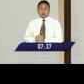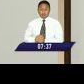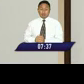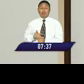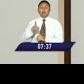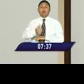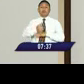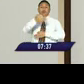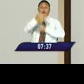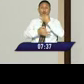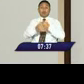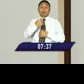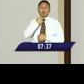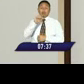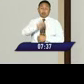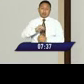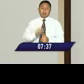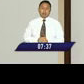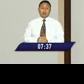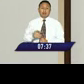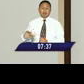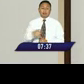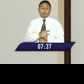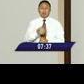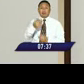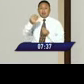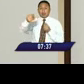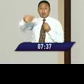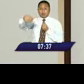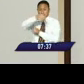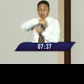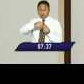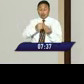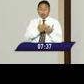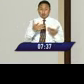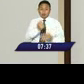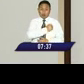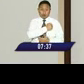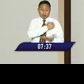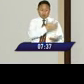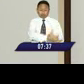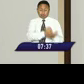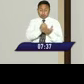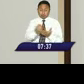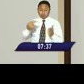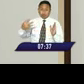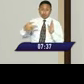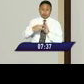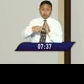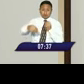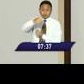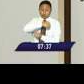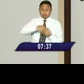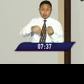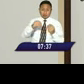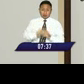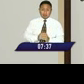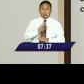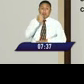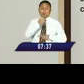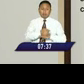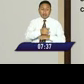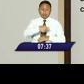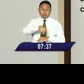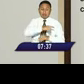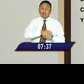juzgador podrá ordenar la prohibición temporal de transferir, convertir, enajenar o mover fondos, activos, inversiones, acciones, participaciones, bienes